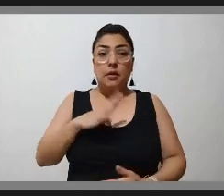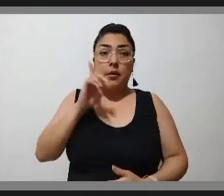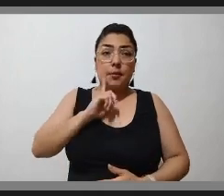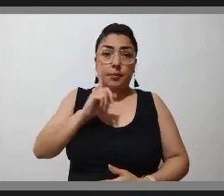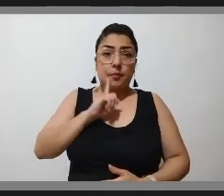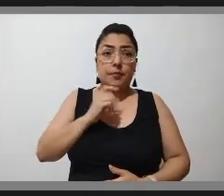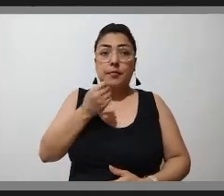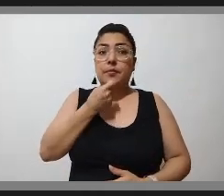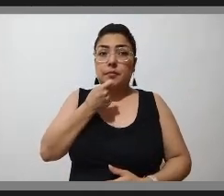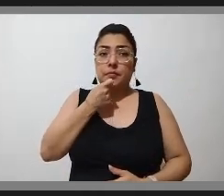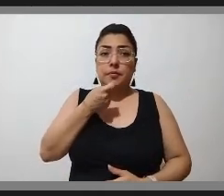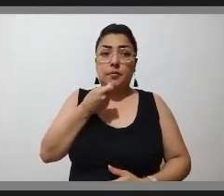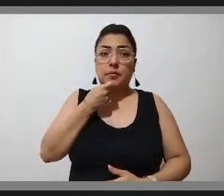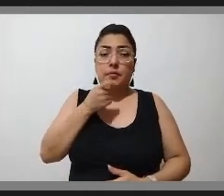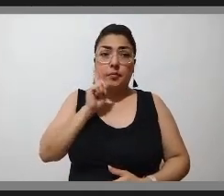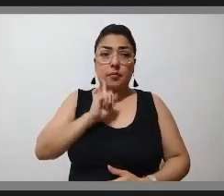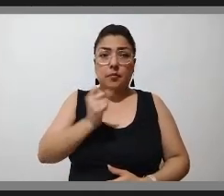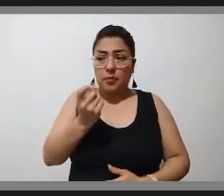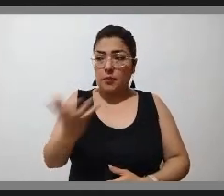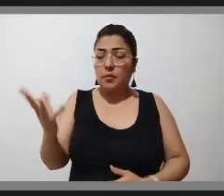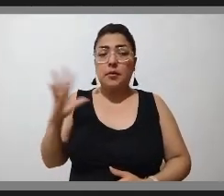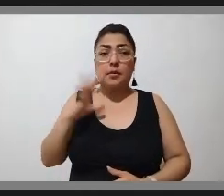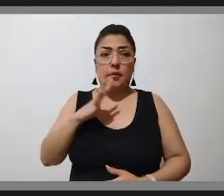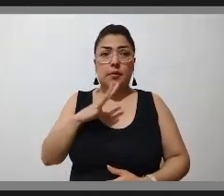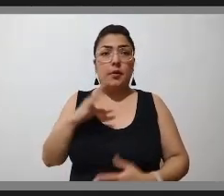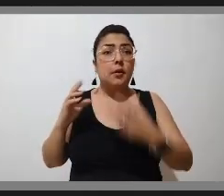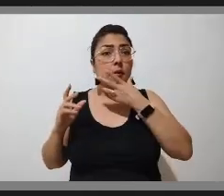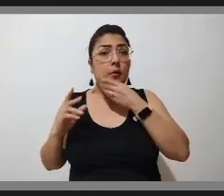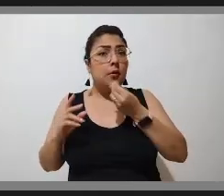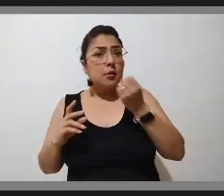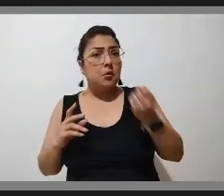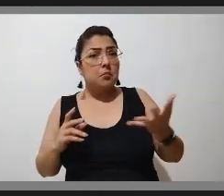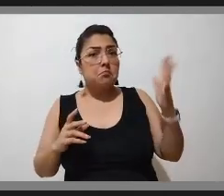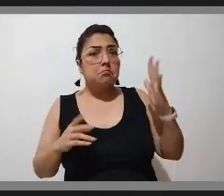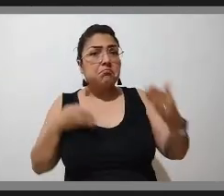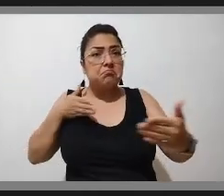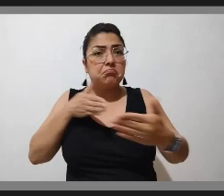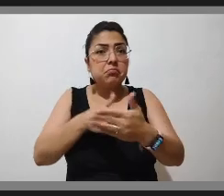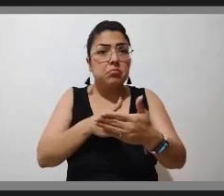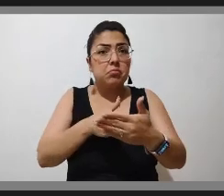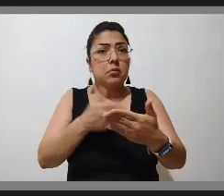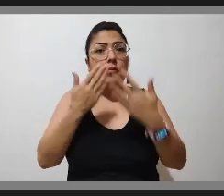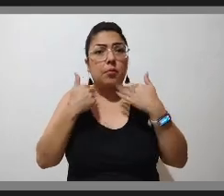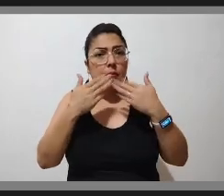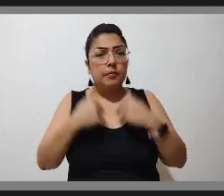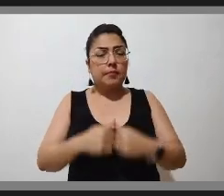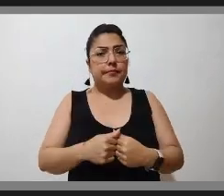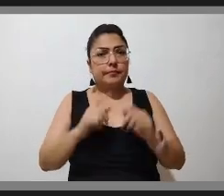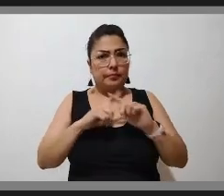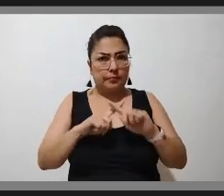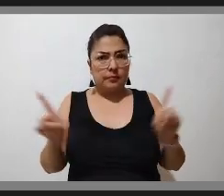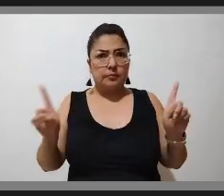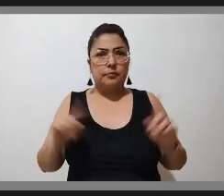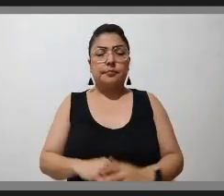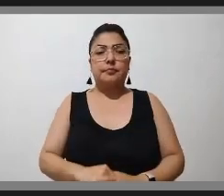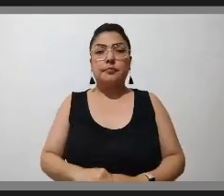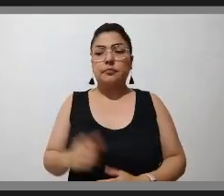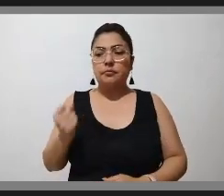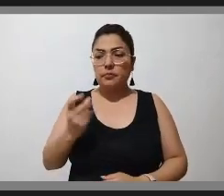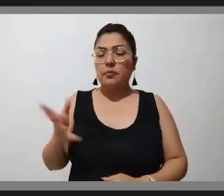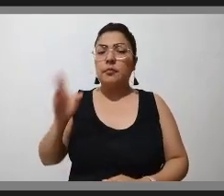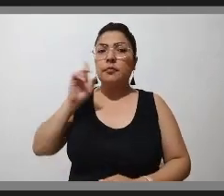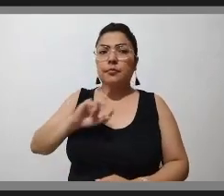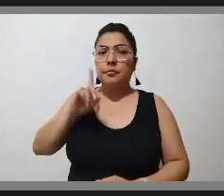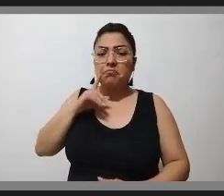que tienen las niñas, pero que no tienen los hombres, que no tienen los niños, y que esto implica que en alguna medida pudieran